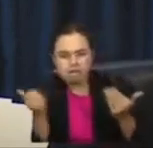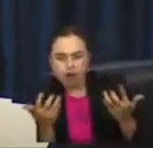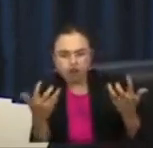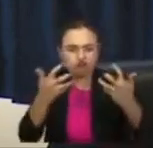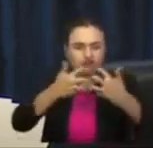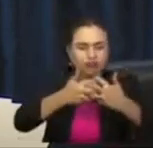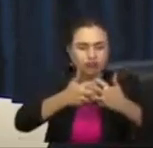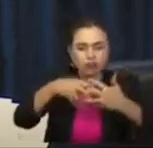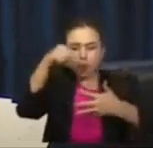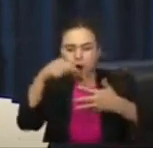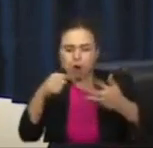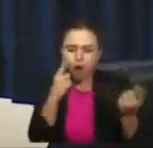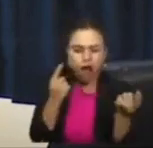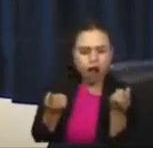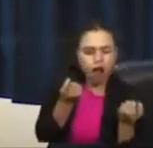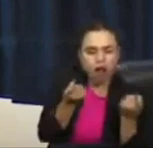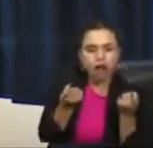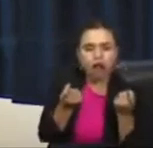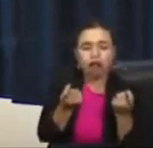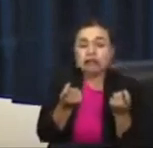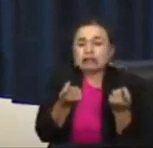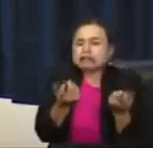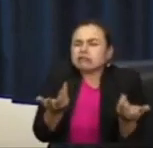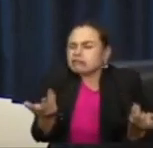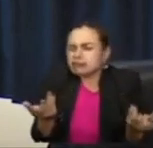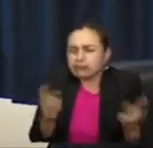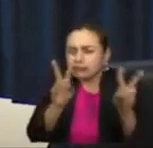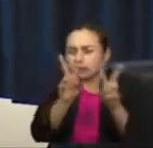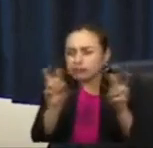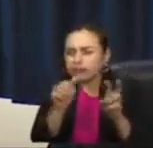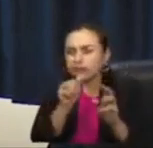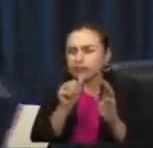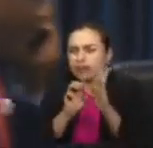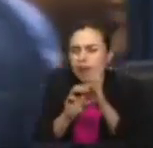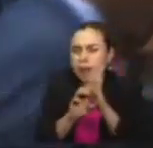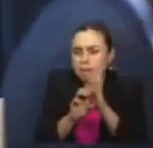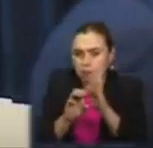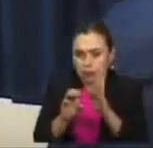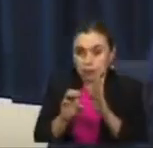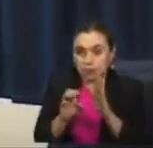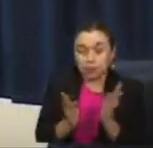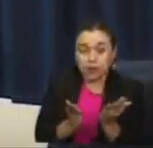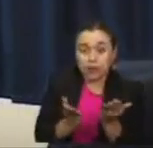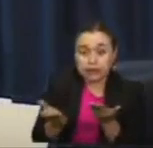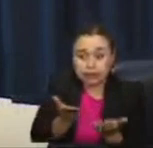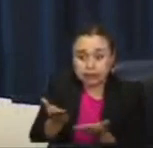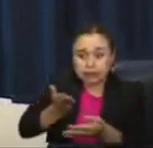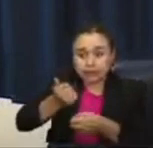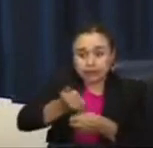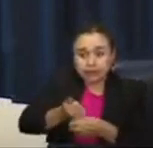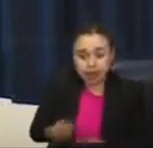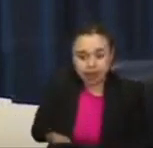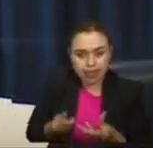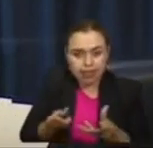la privatización de servicios tan sensitivos y tan pertinentes para el